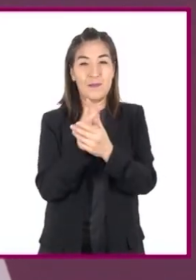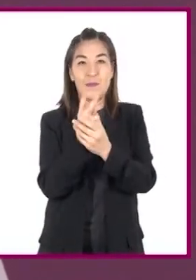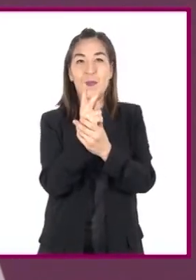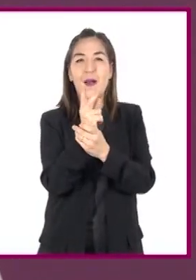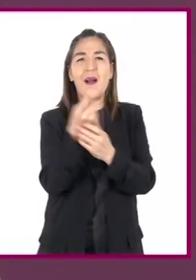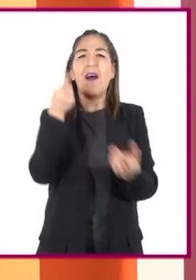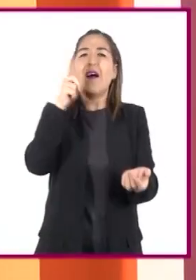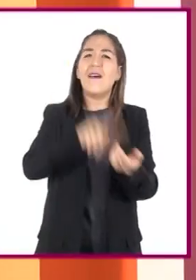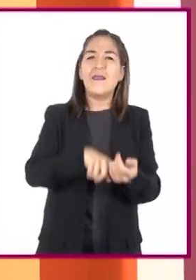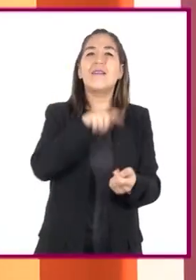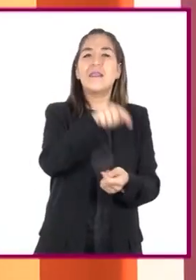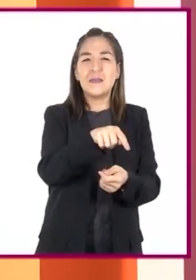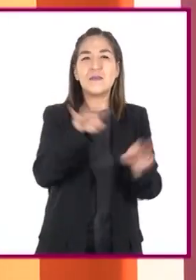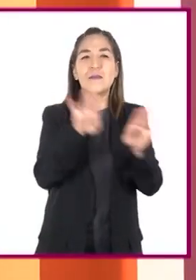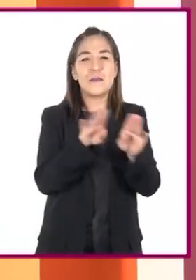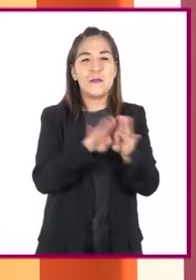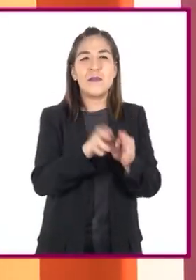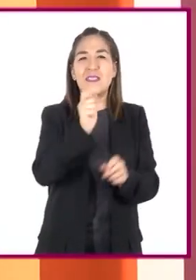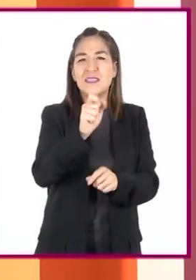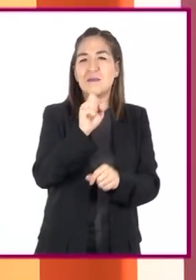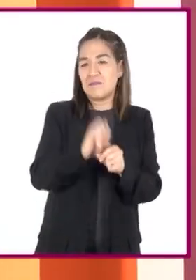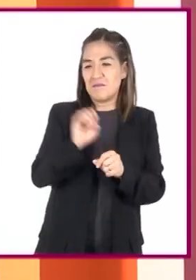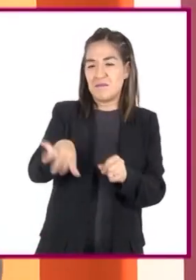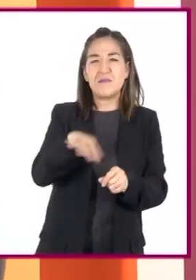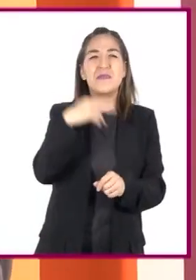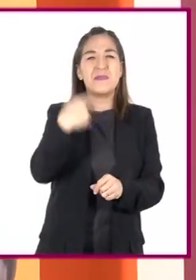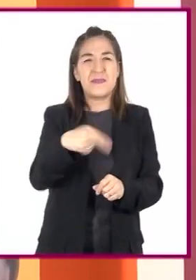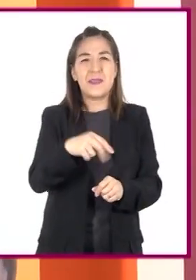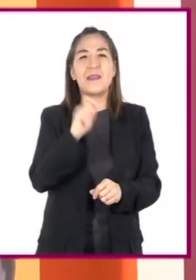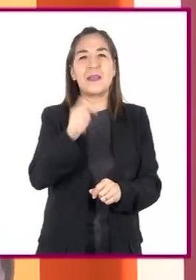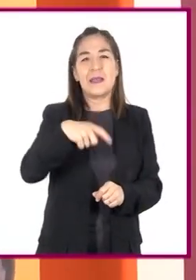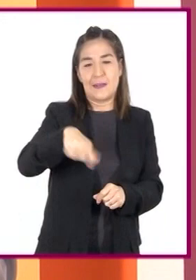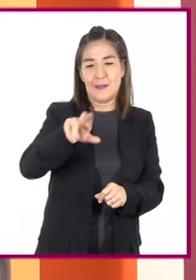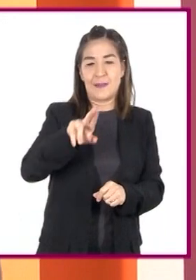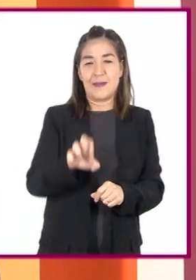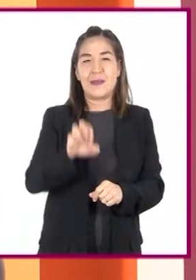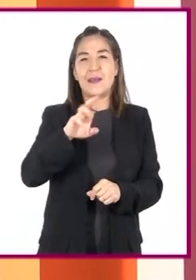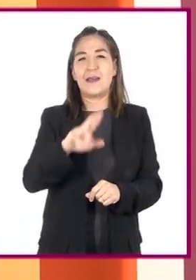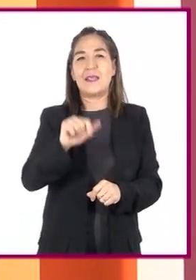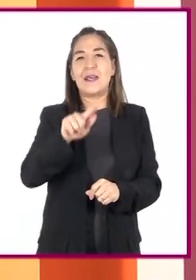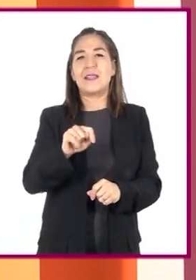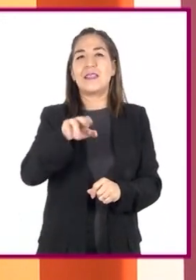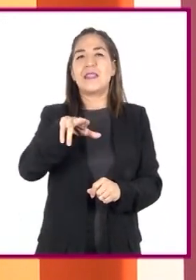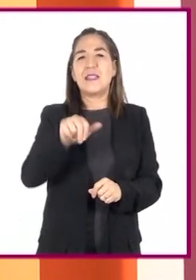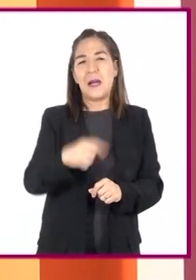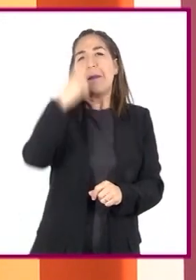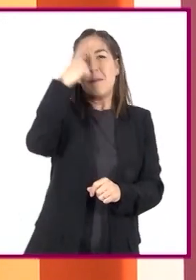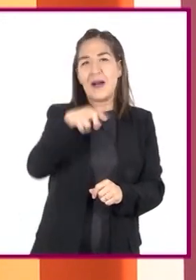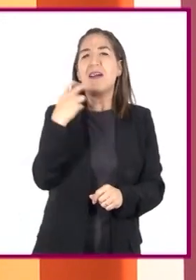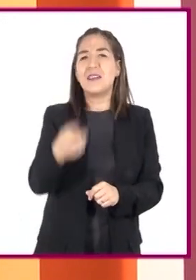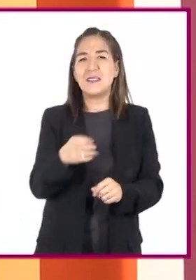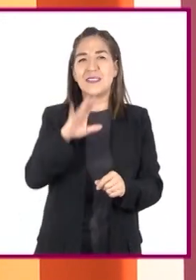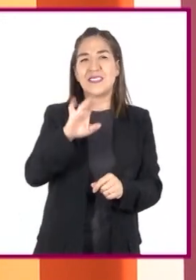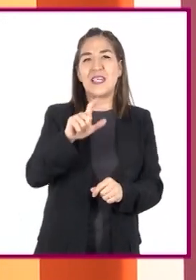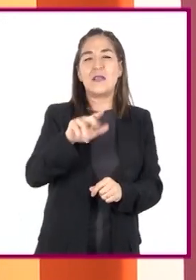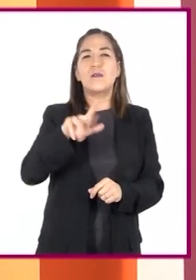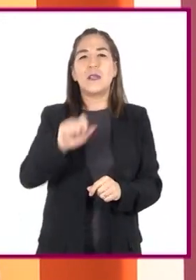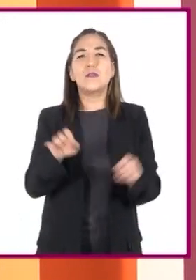las células de desecho una sustancia llamada queratina, permitiendo